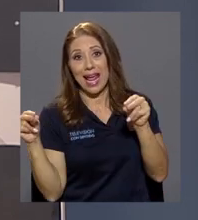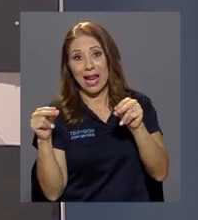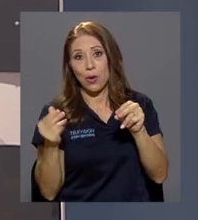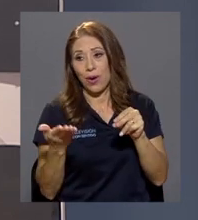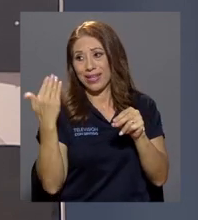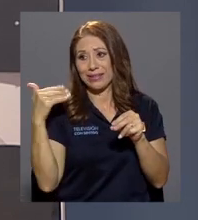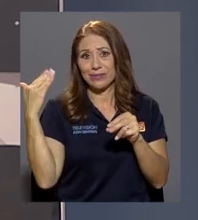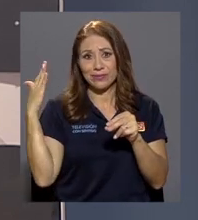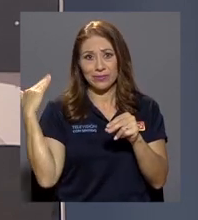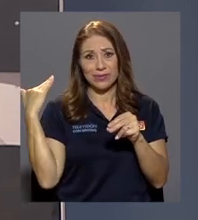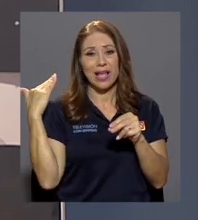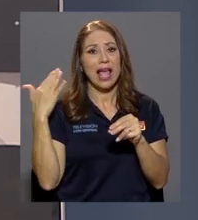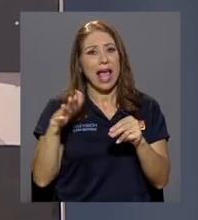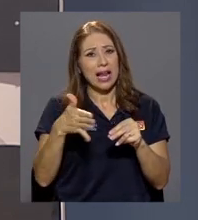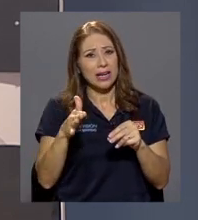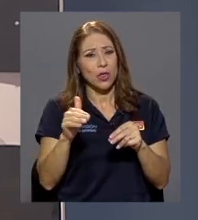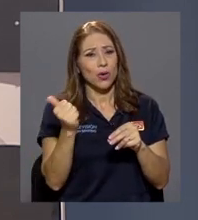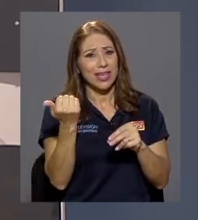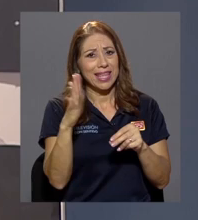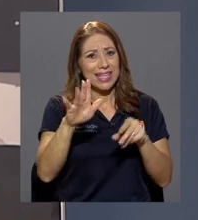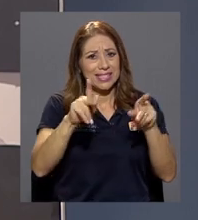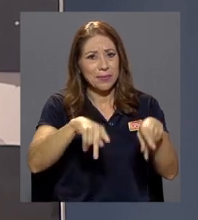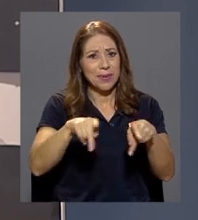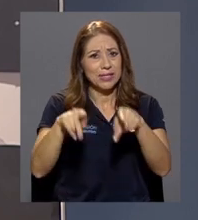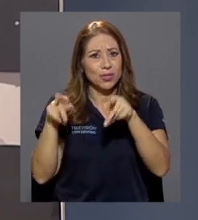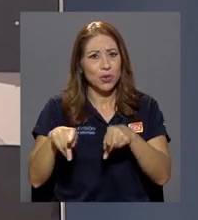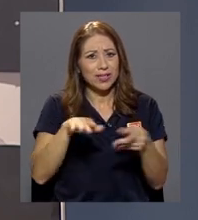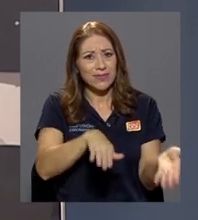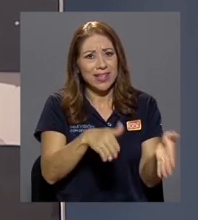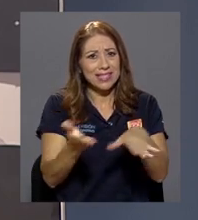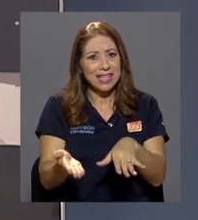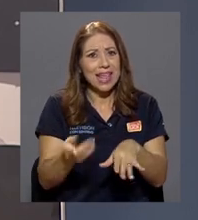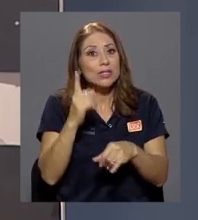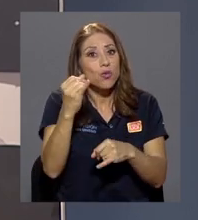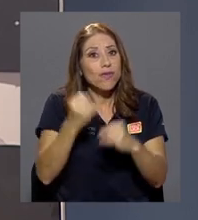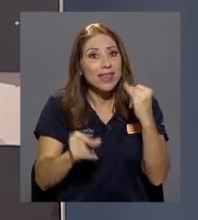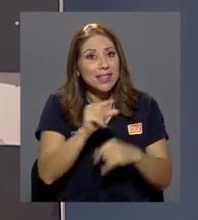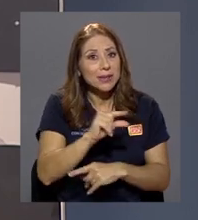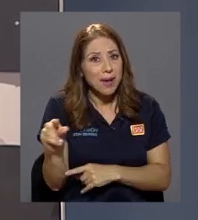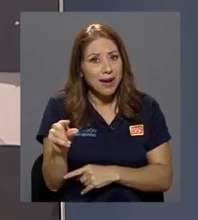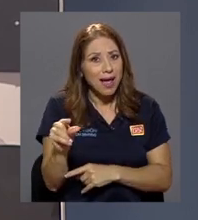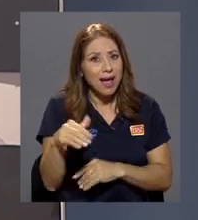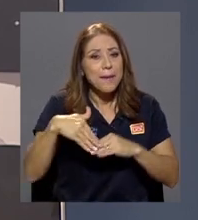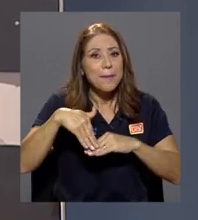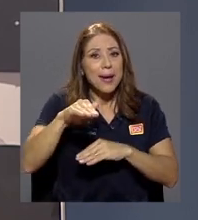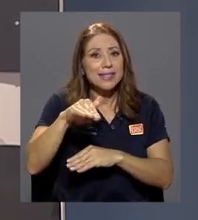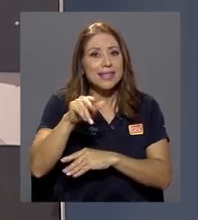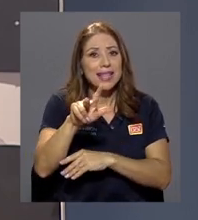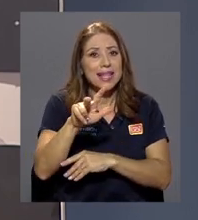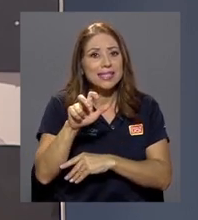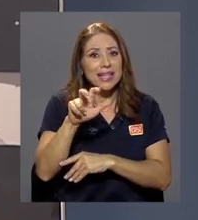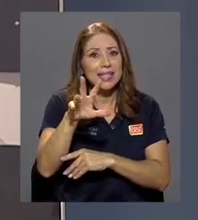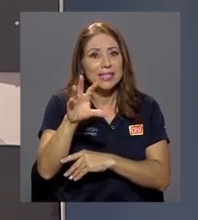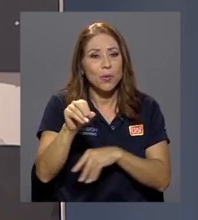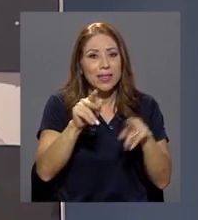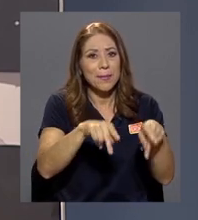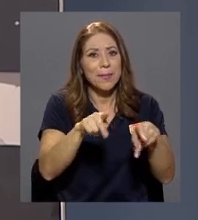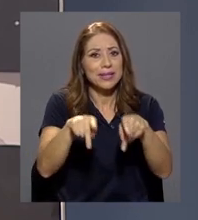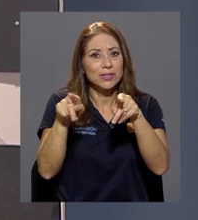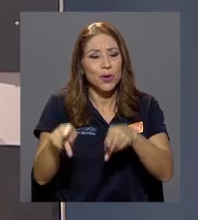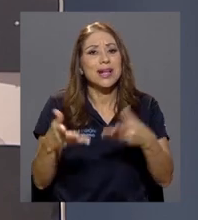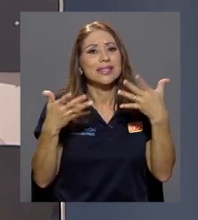tuvo alrededor de 15 personas fallecidas es solamente un fin de semana y tiene más de 350 personas